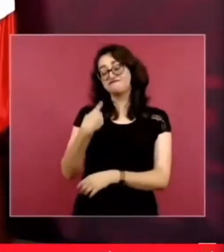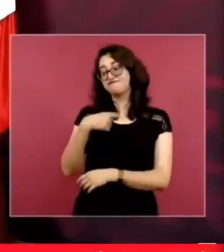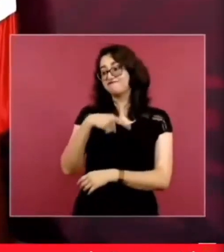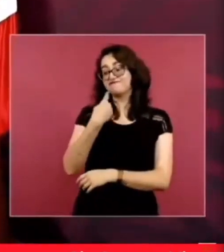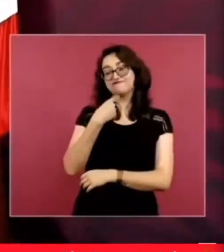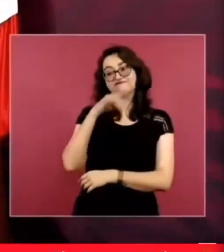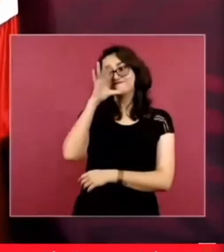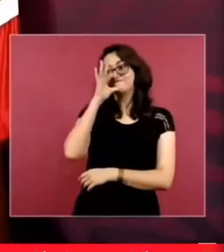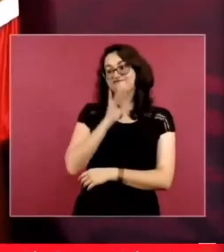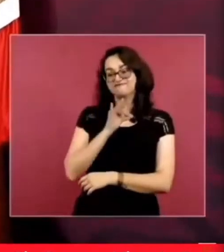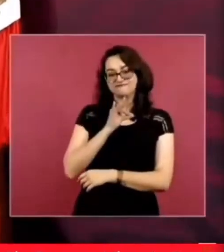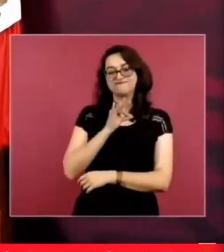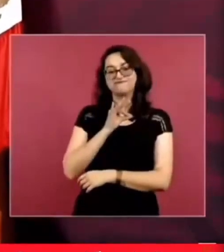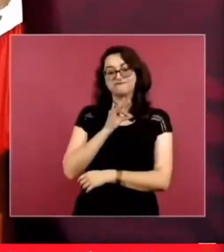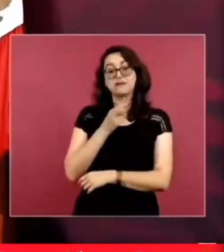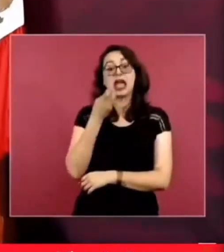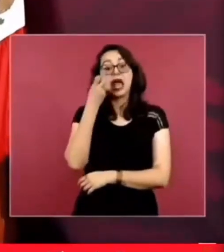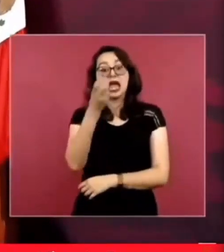recogerlo como lección.